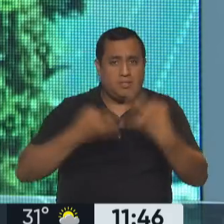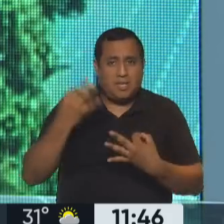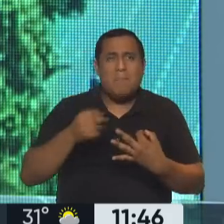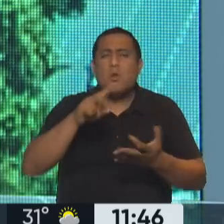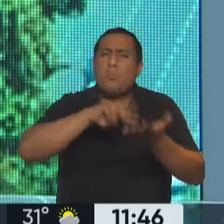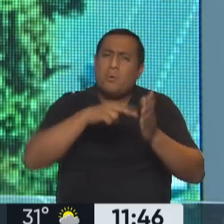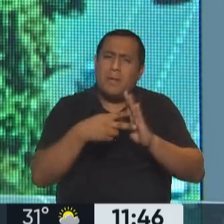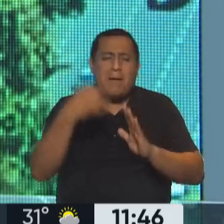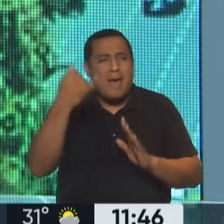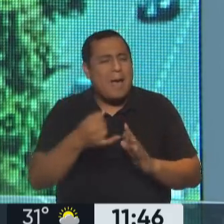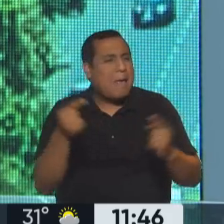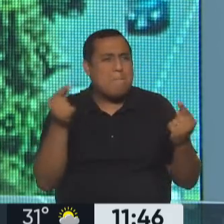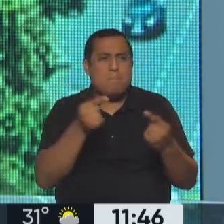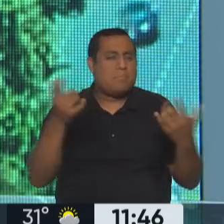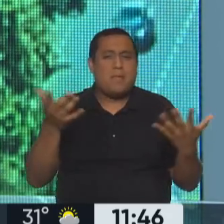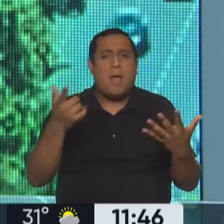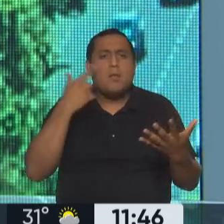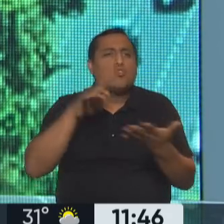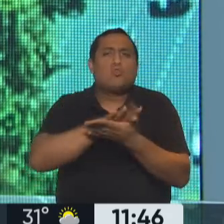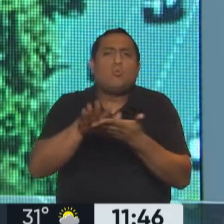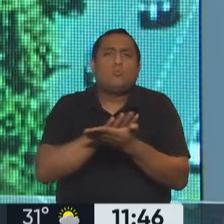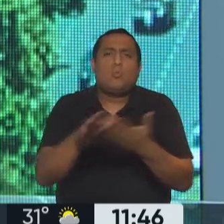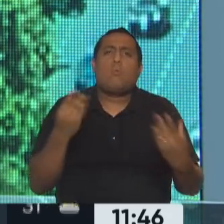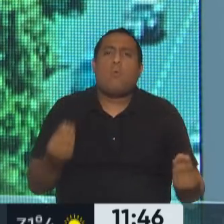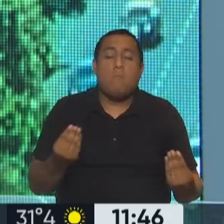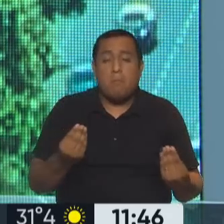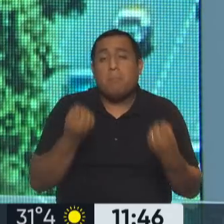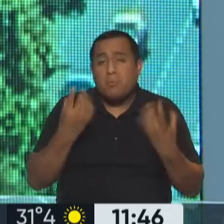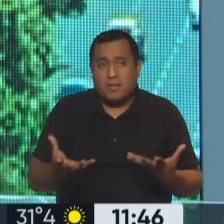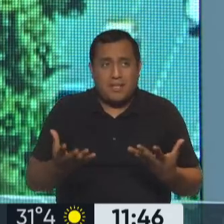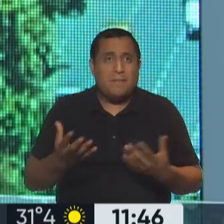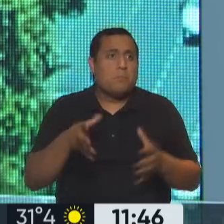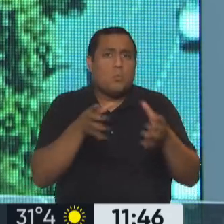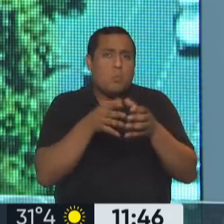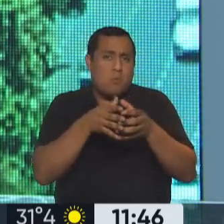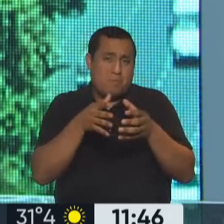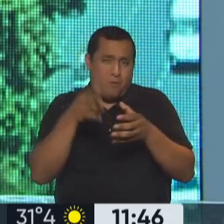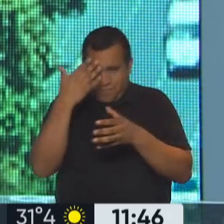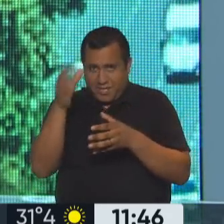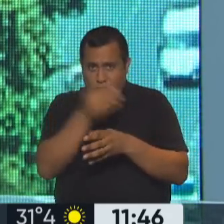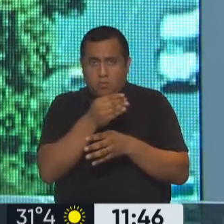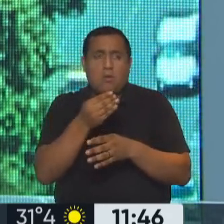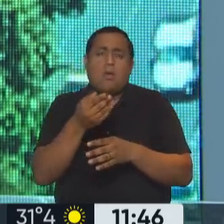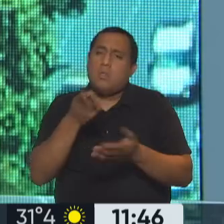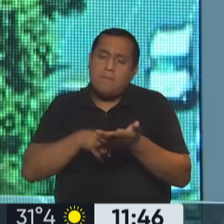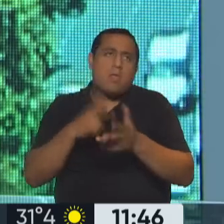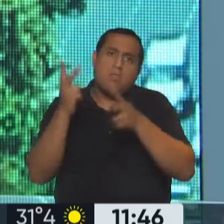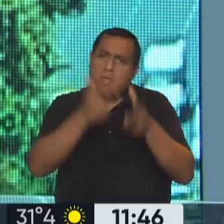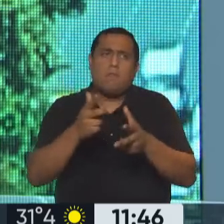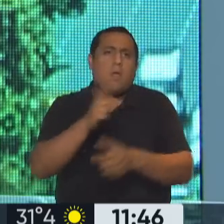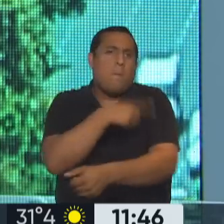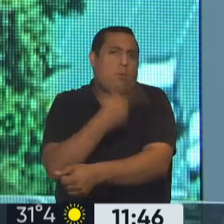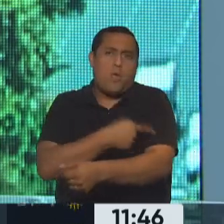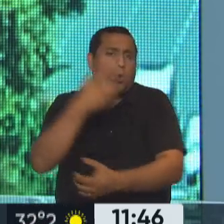conflicto que hay que ver cómo se dirime, porque lo cierto es que el Frente de Todos está reiterando que el Poder Judicial no